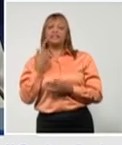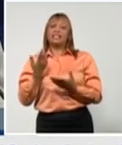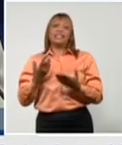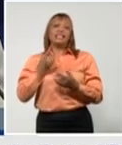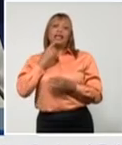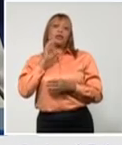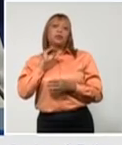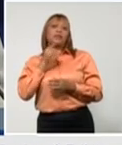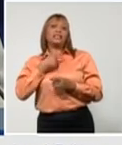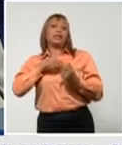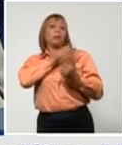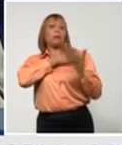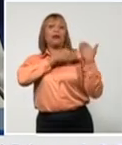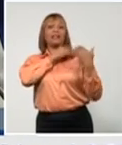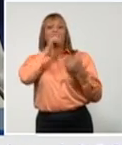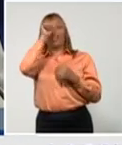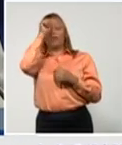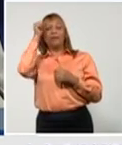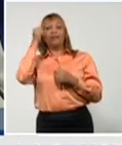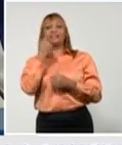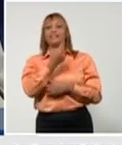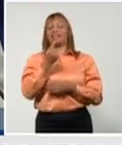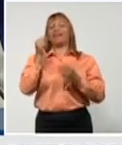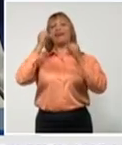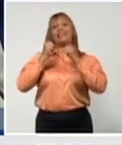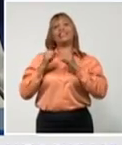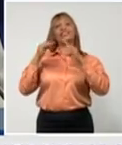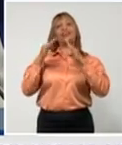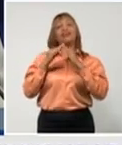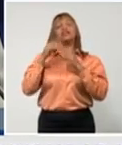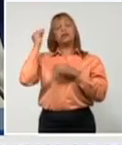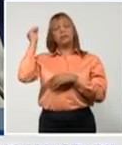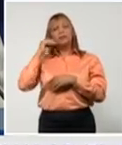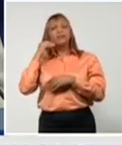domingos anteriores en casa, porque ya yo sé que las